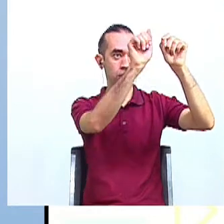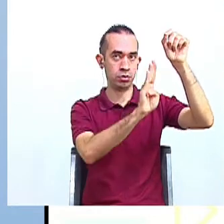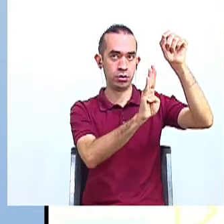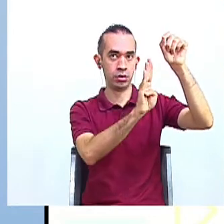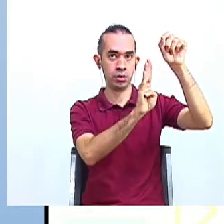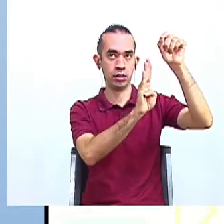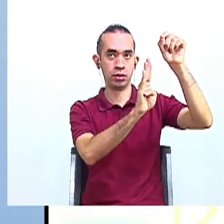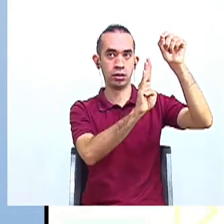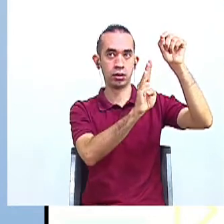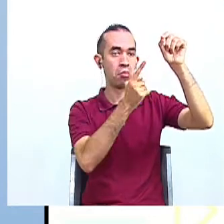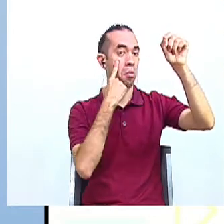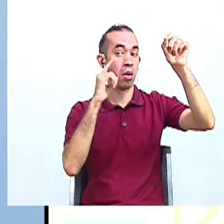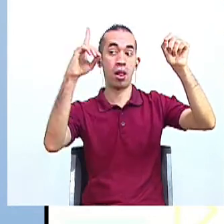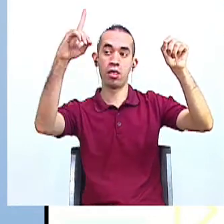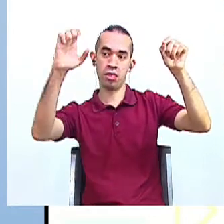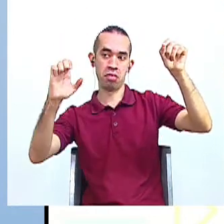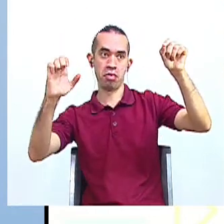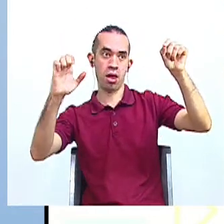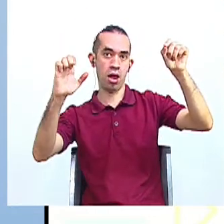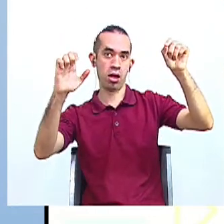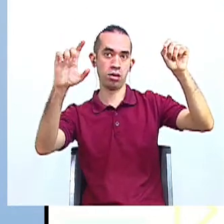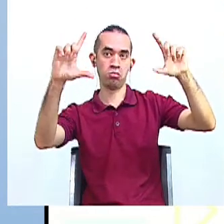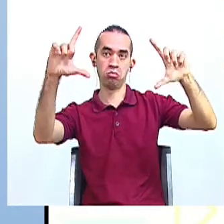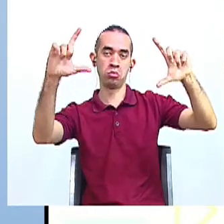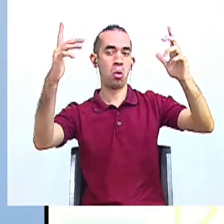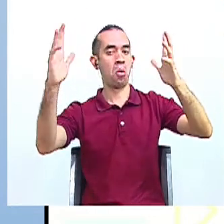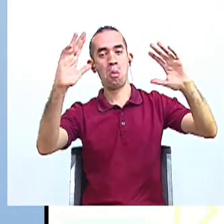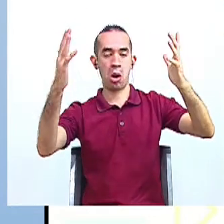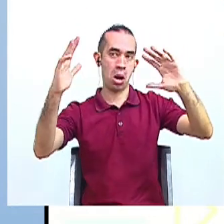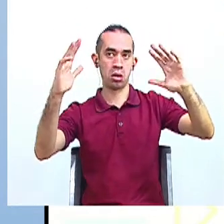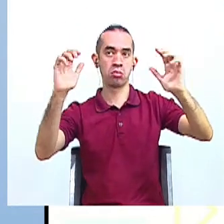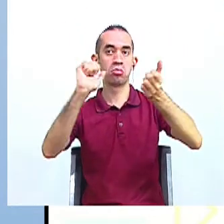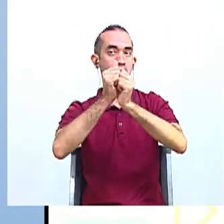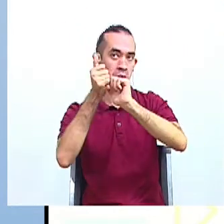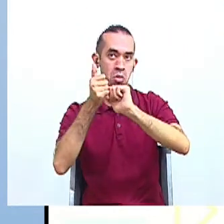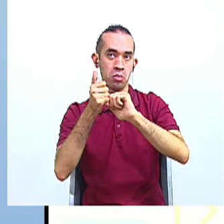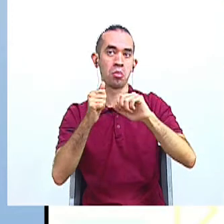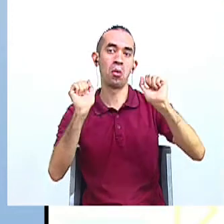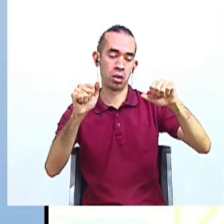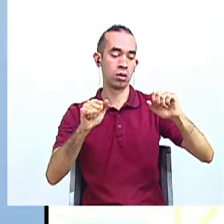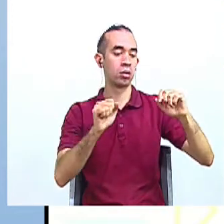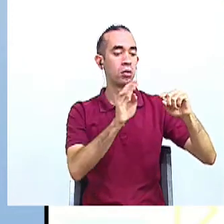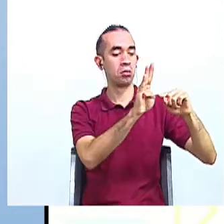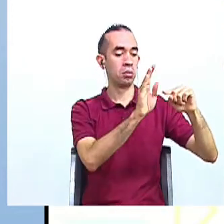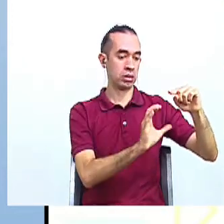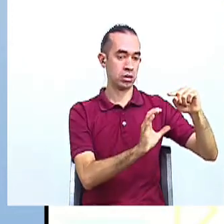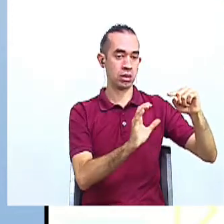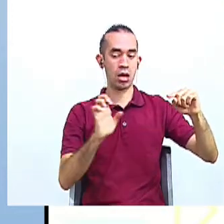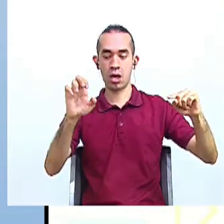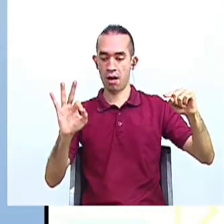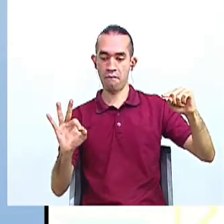DE. Vean que cambia el orden. Y entonces también podemos comparar BC con EF.